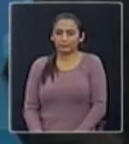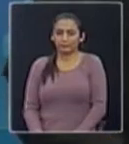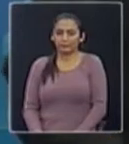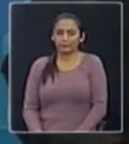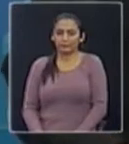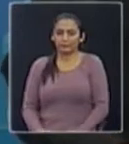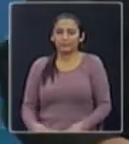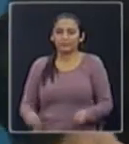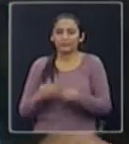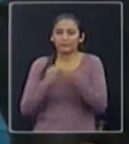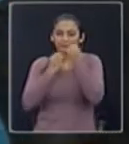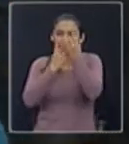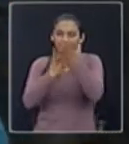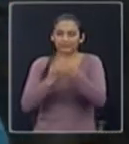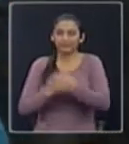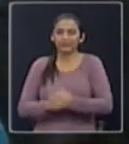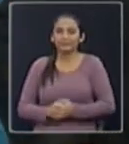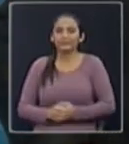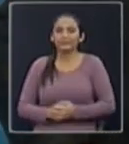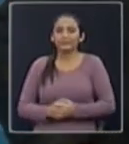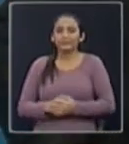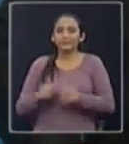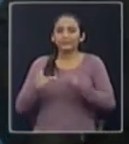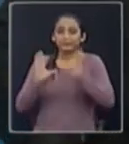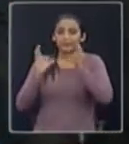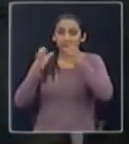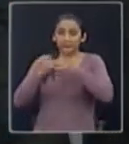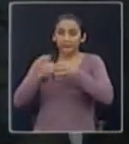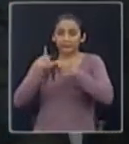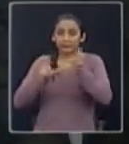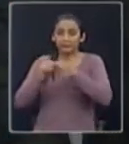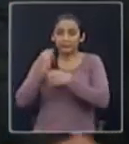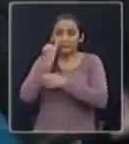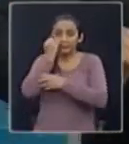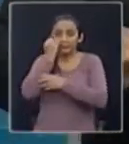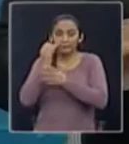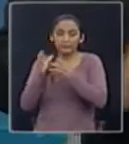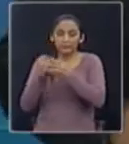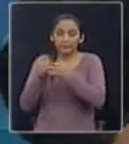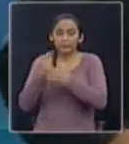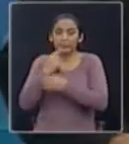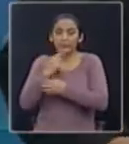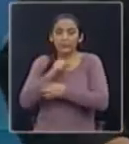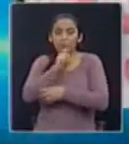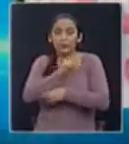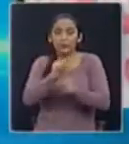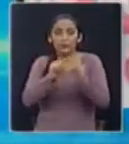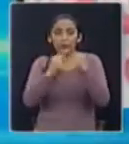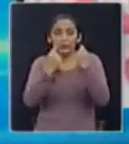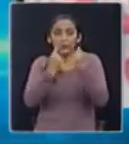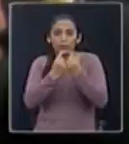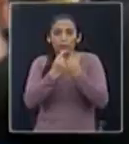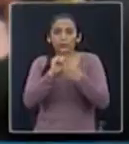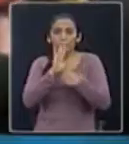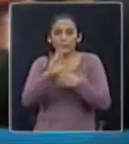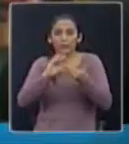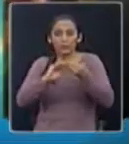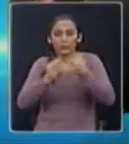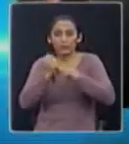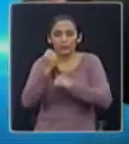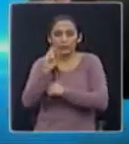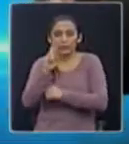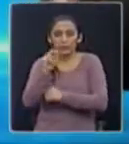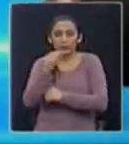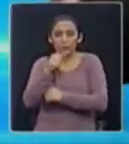Más noticias, la Confederación de Nacionalidades Indígenas del Ecuador informó que el grupo conocido como los 12 de Saguro fue declarado inocente tras 2 años